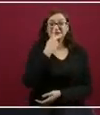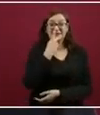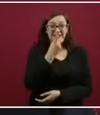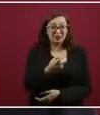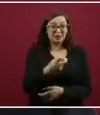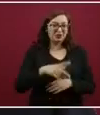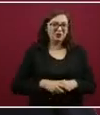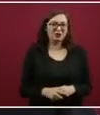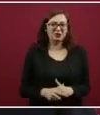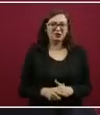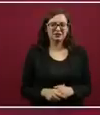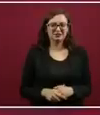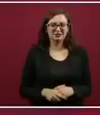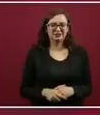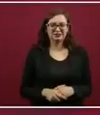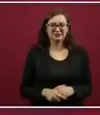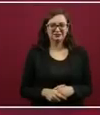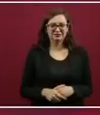que está